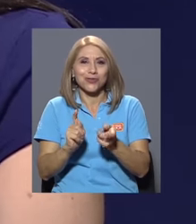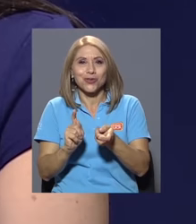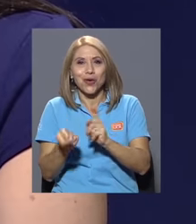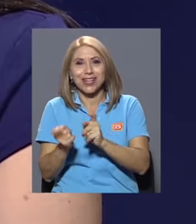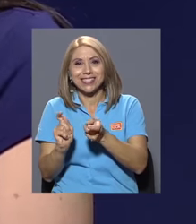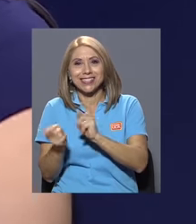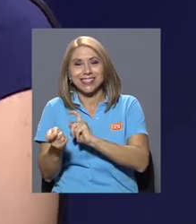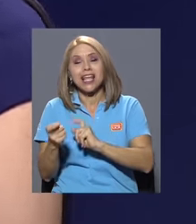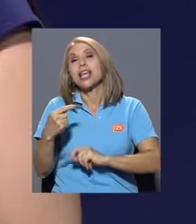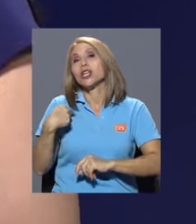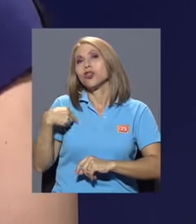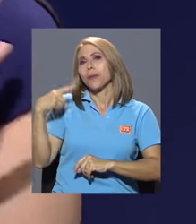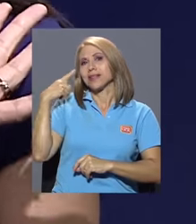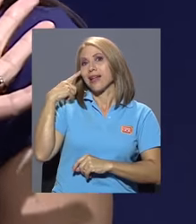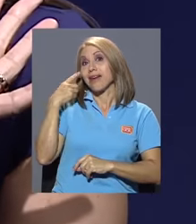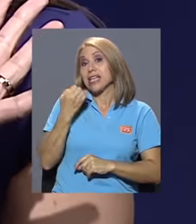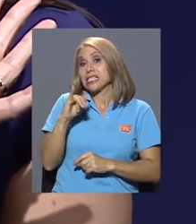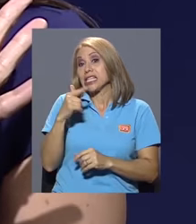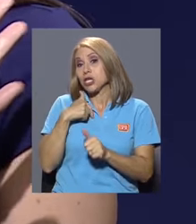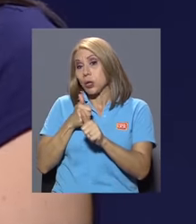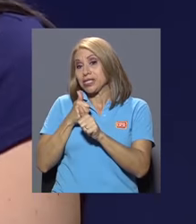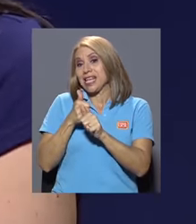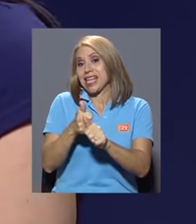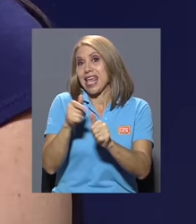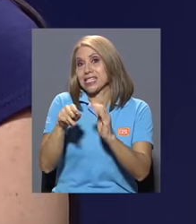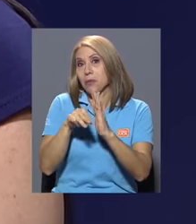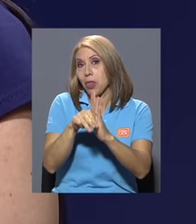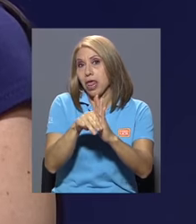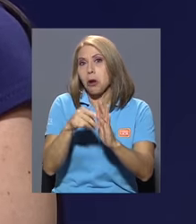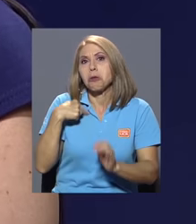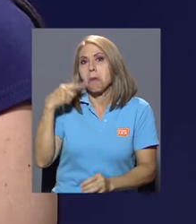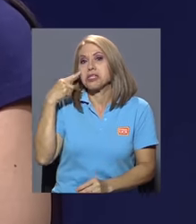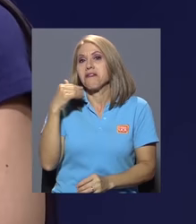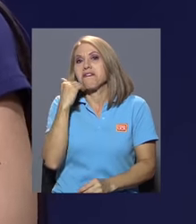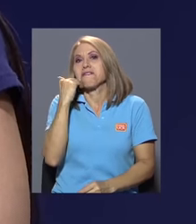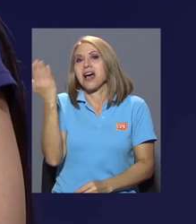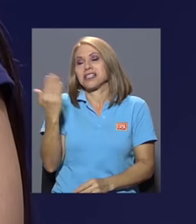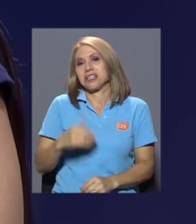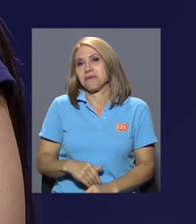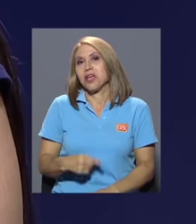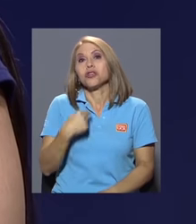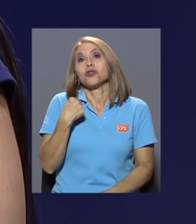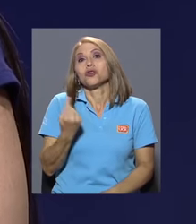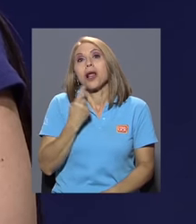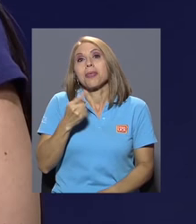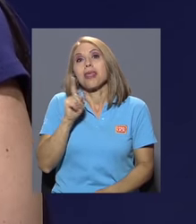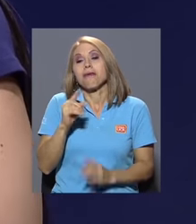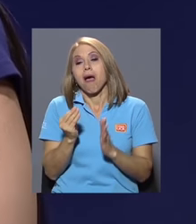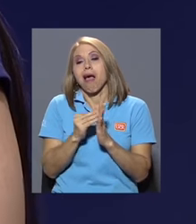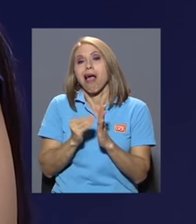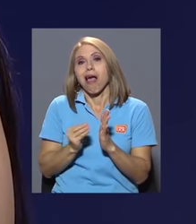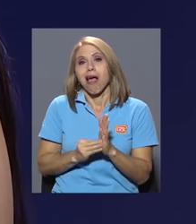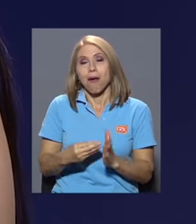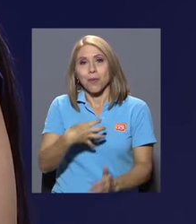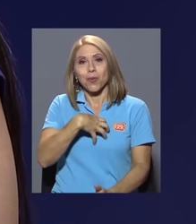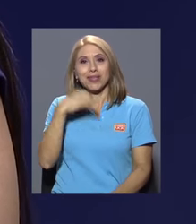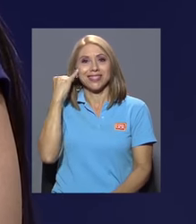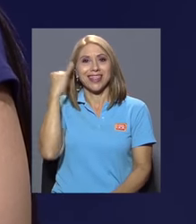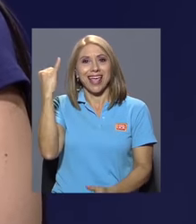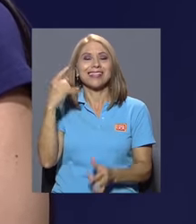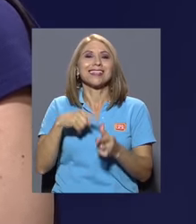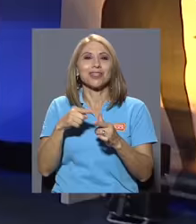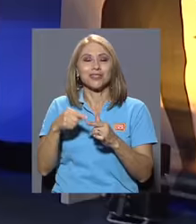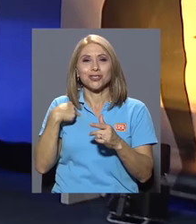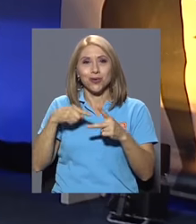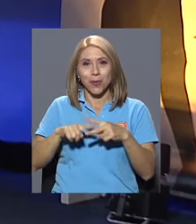seguía ese modelo, porque a mí me parecía que era muy fácil, lo único que tenía que hacer era poner mis propias ideas. Y así fue como comencé a